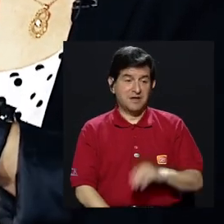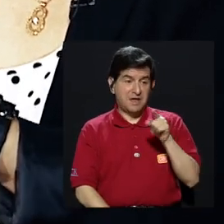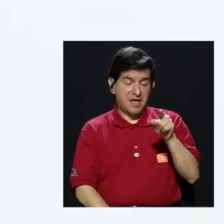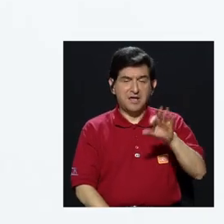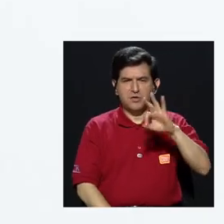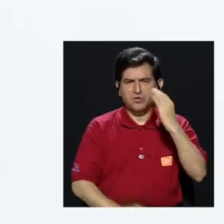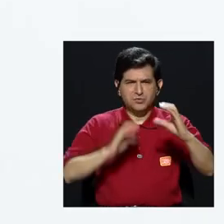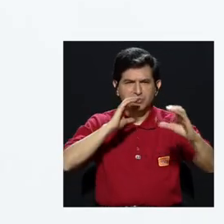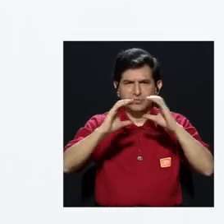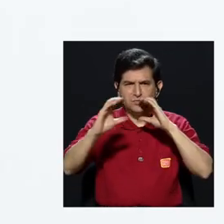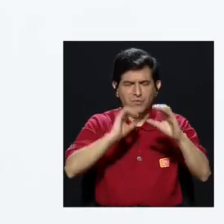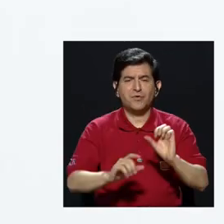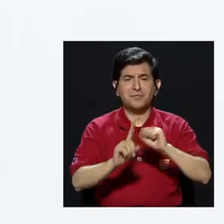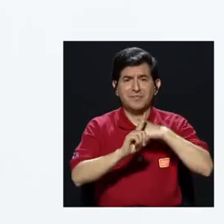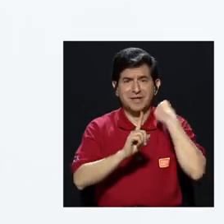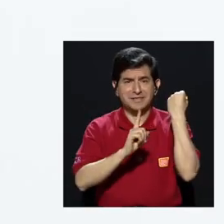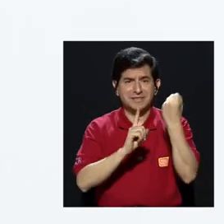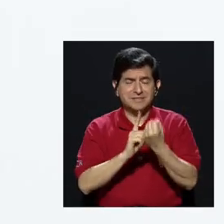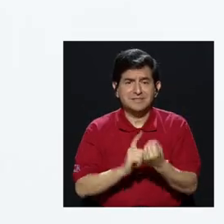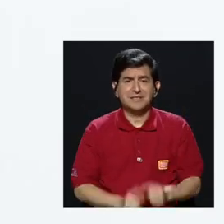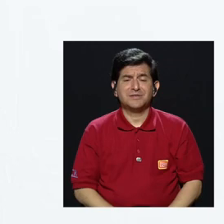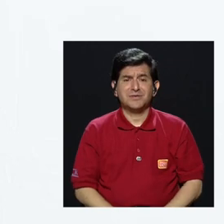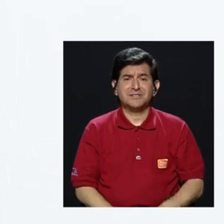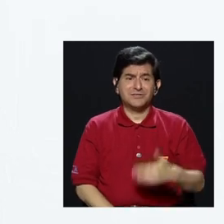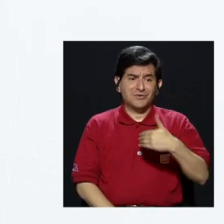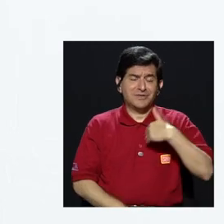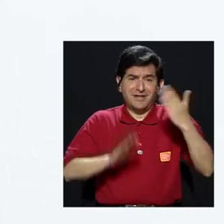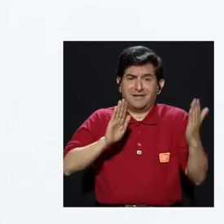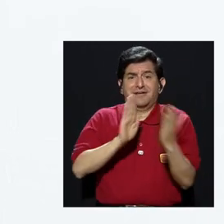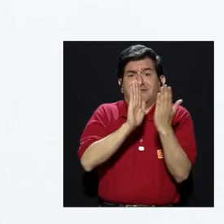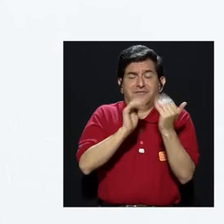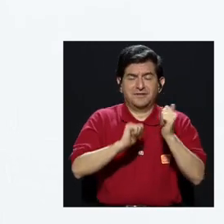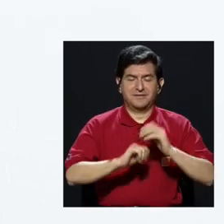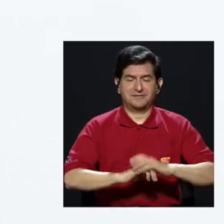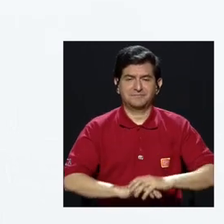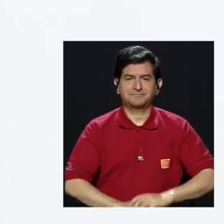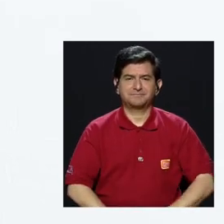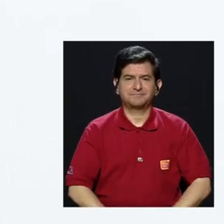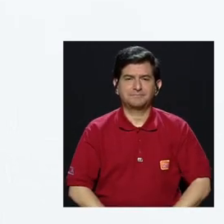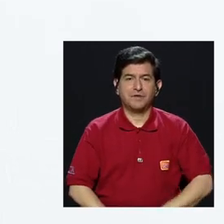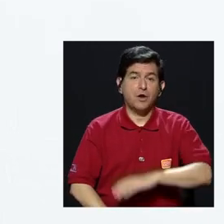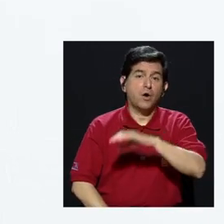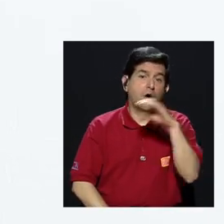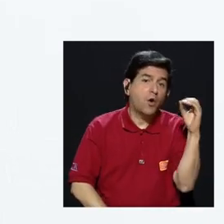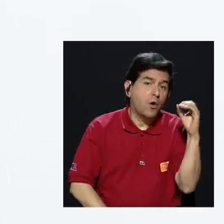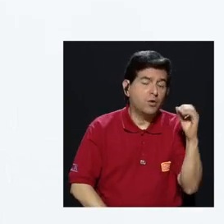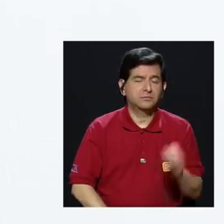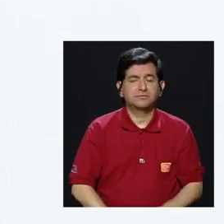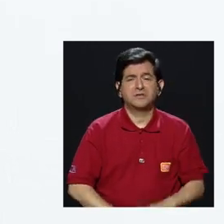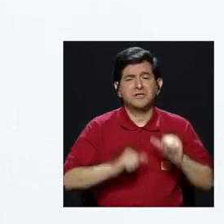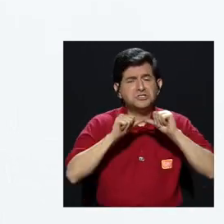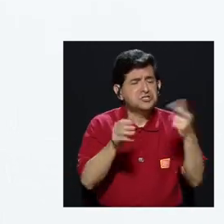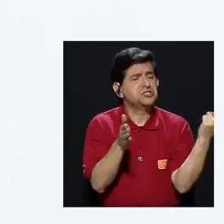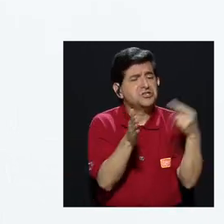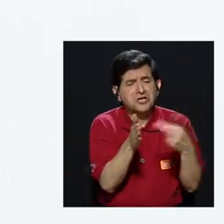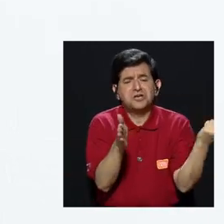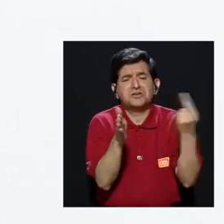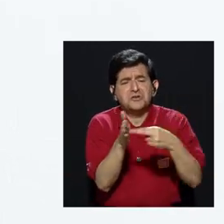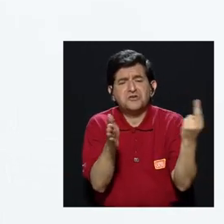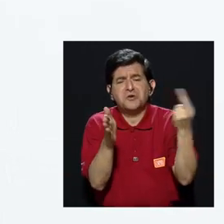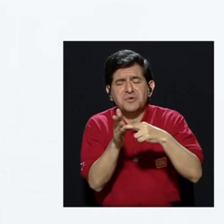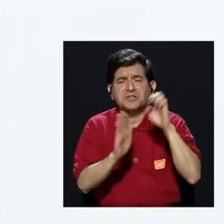comunicación, porque los medios de comunicación están en esta disyuntiva: o